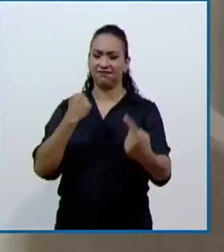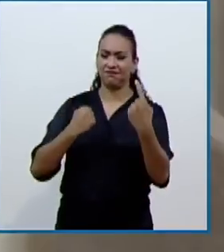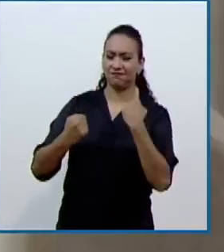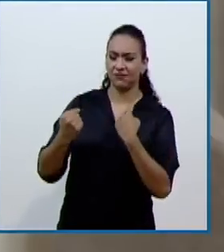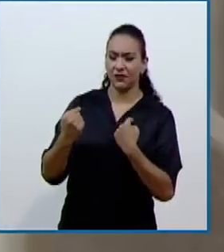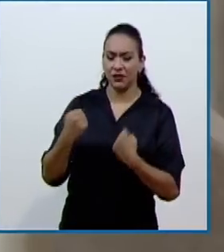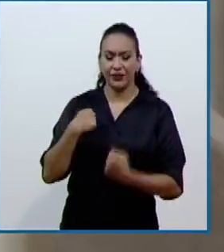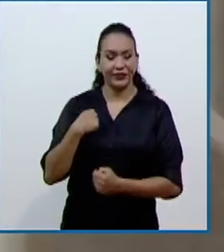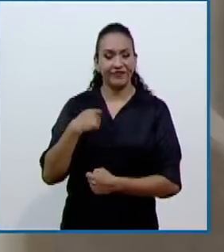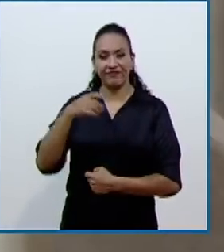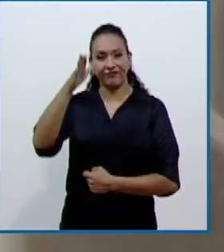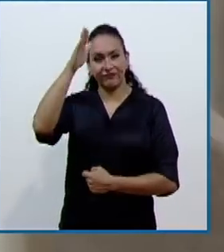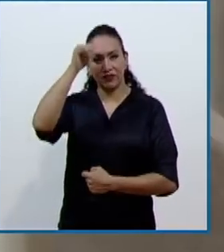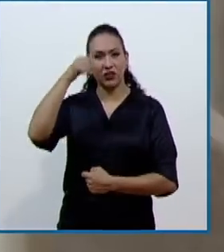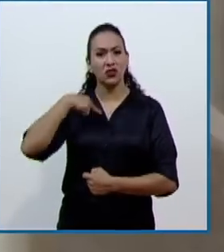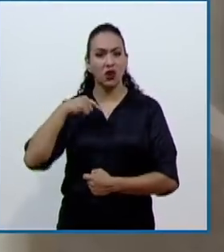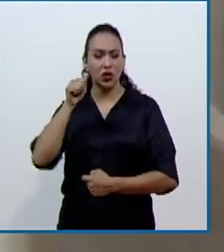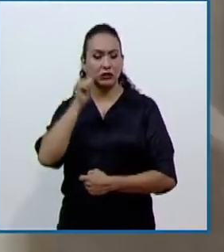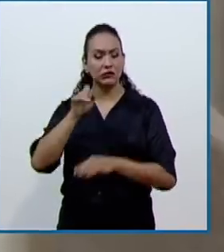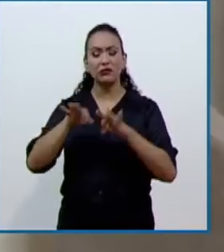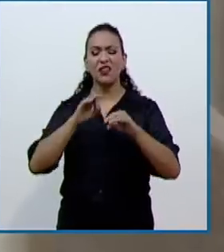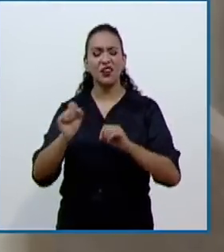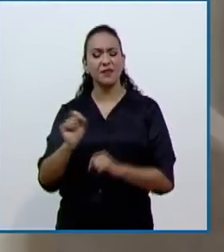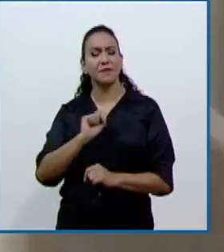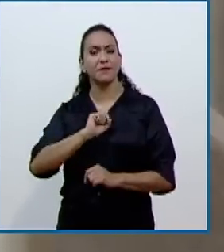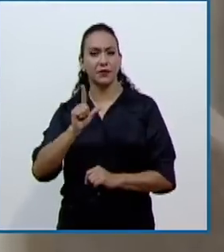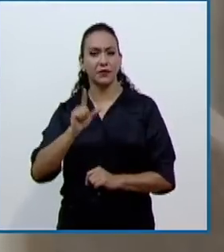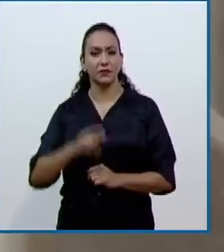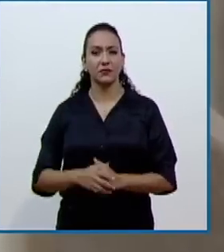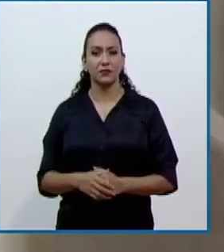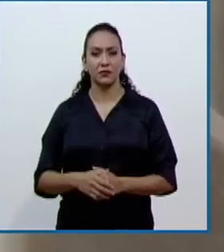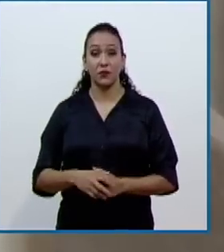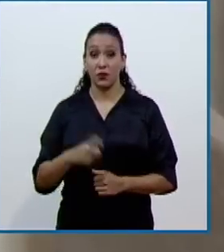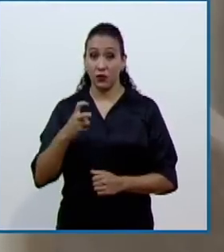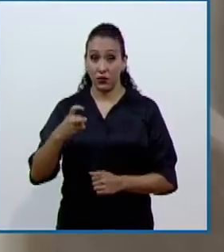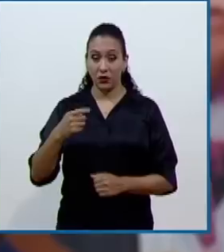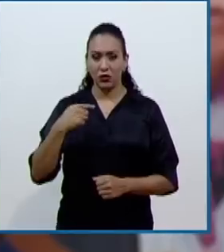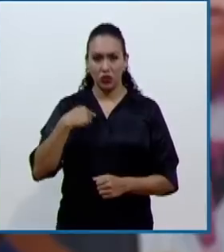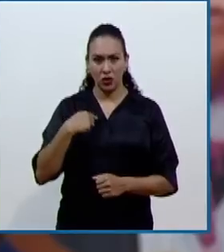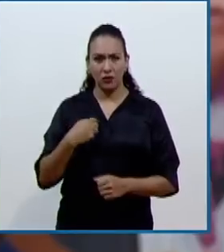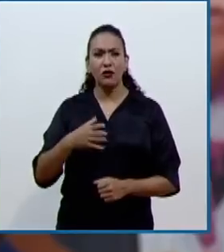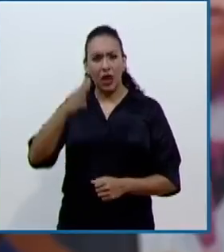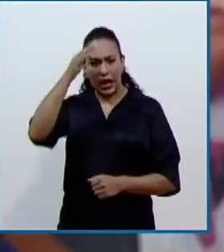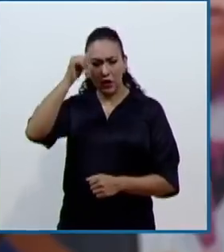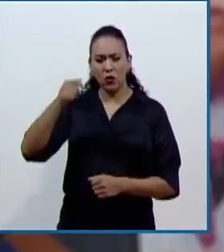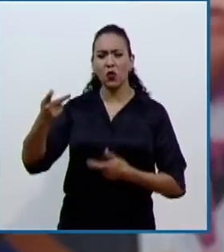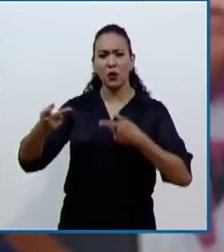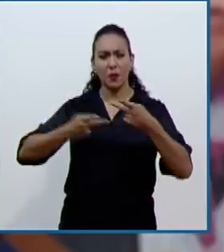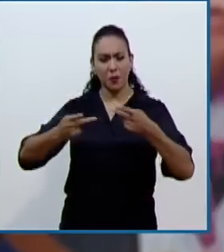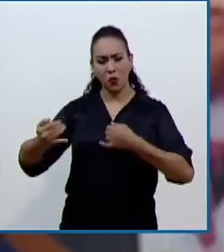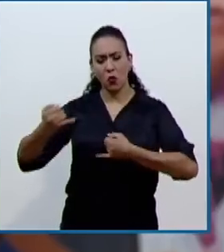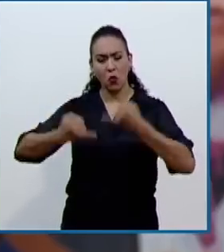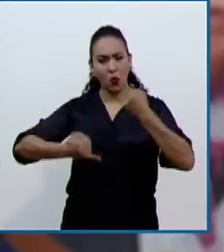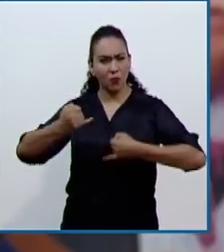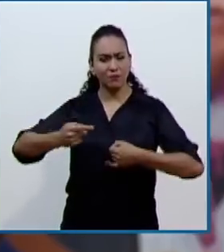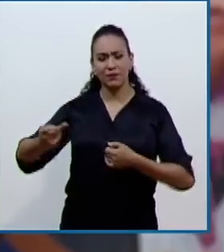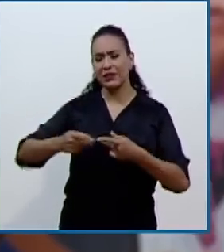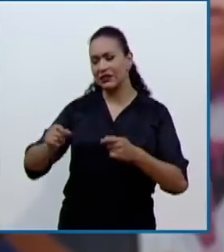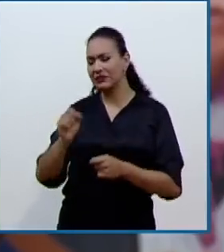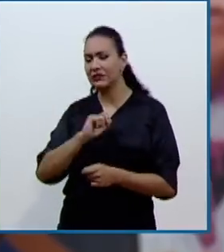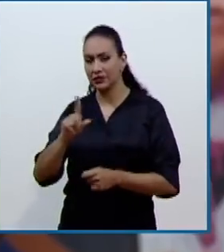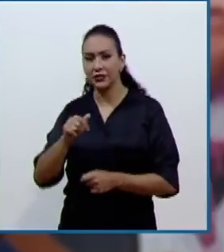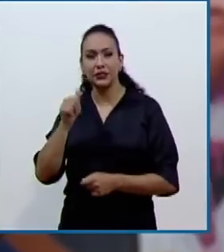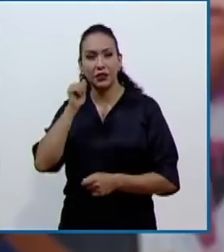integrante de la Suprema Corte de Justicia de la Nación. Sostengo la relevancia que tiene la carrera judicial en la impartición de justicia y presento